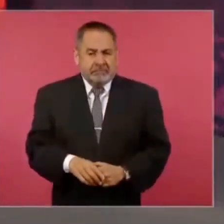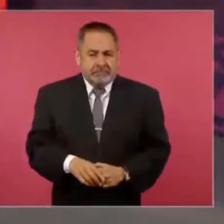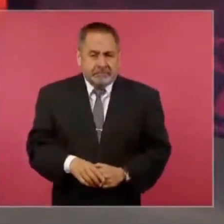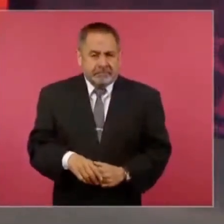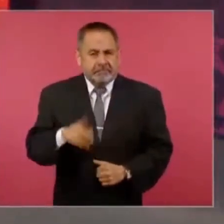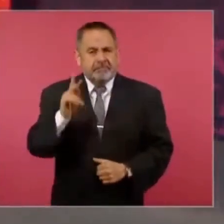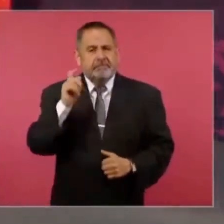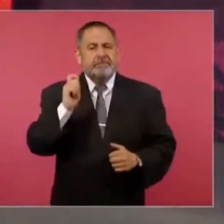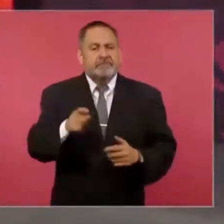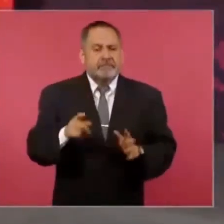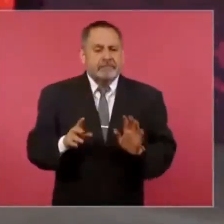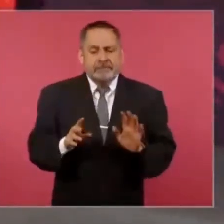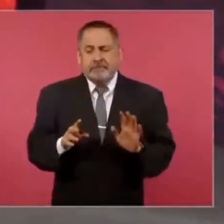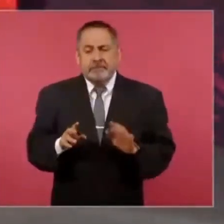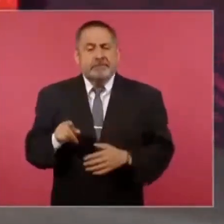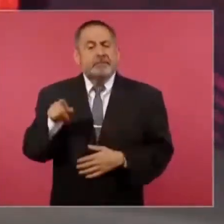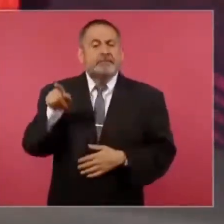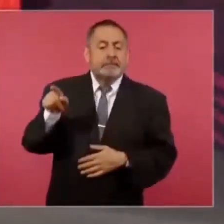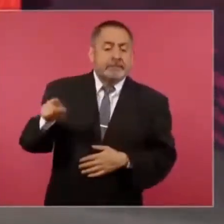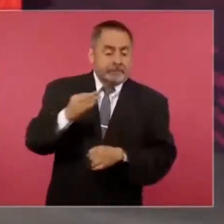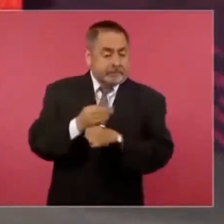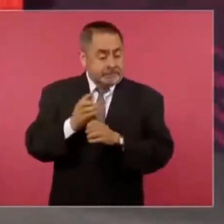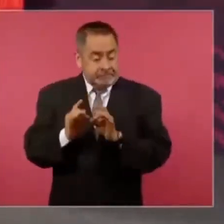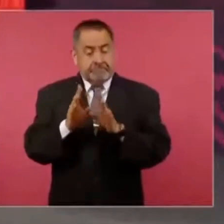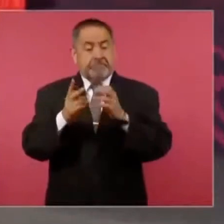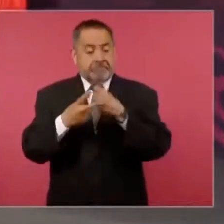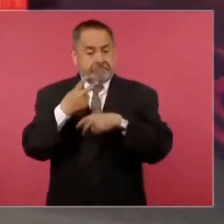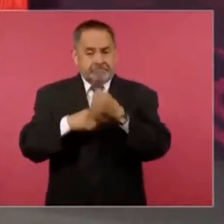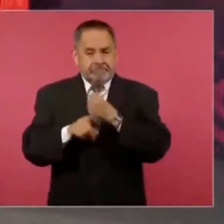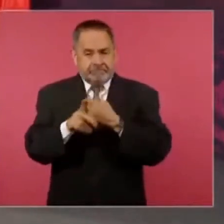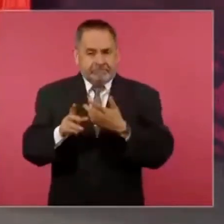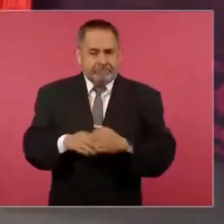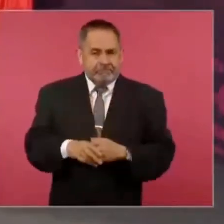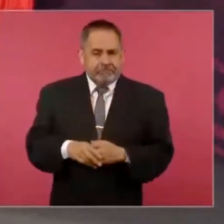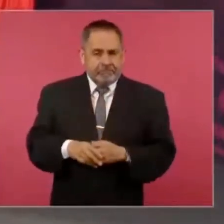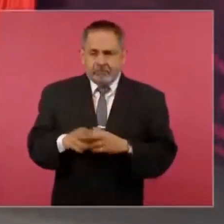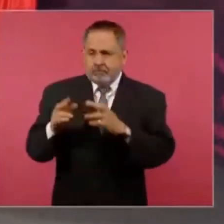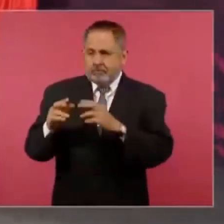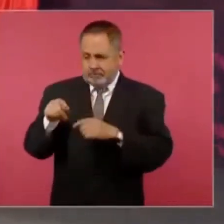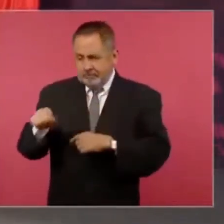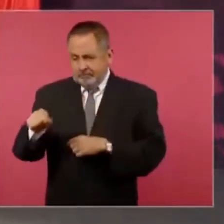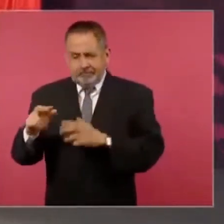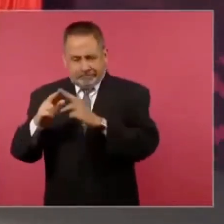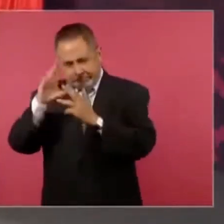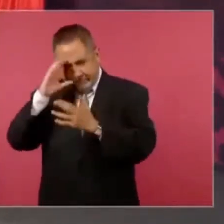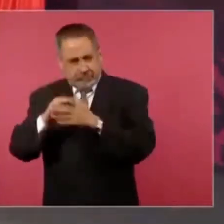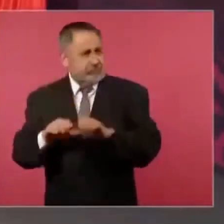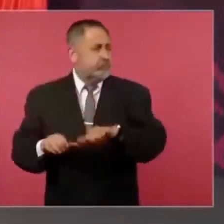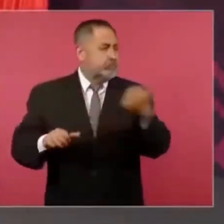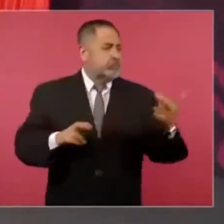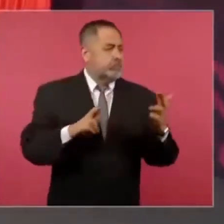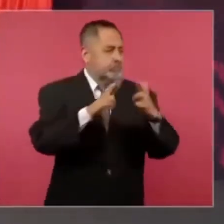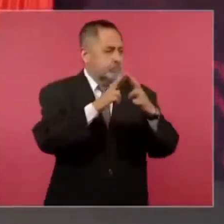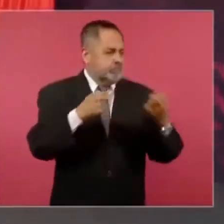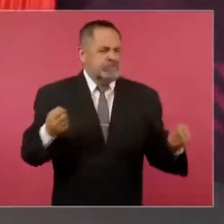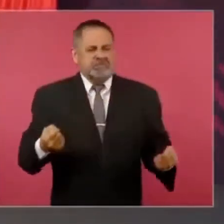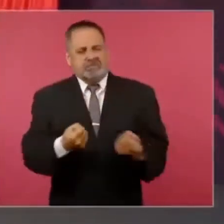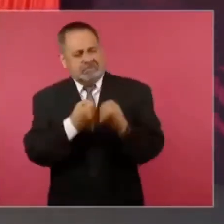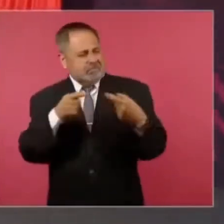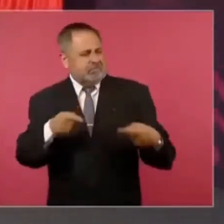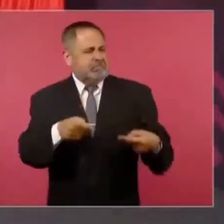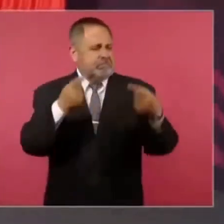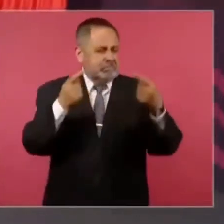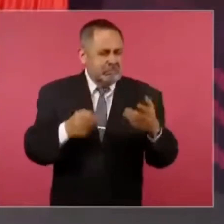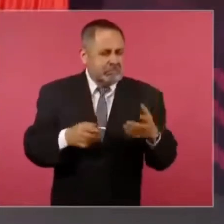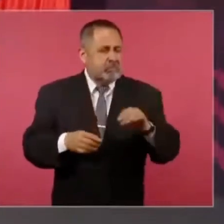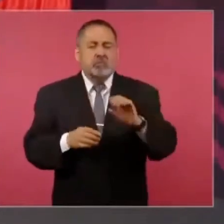Pero no crean que enfrenta a opositores de otras religiones o a quienes no